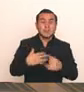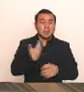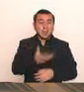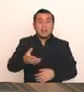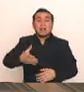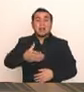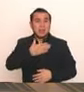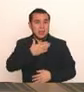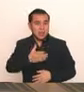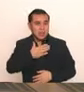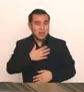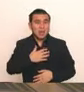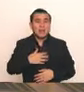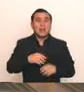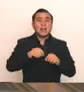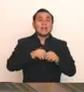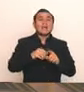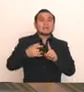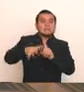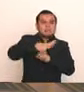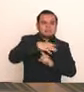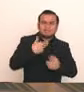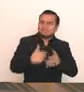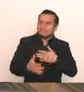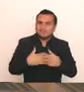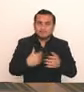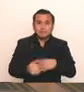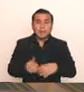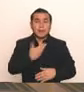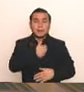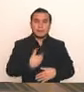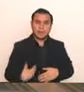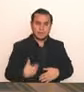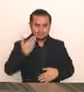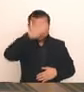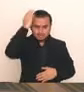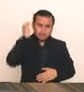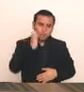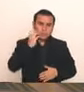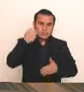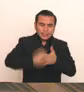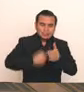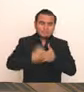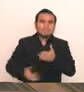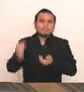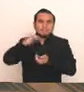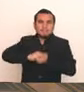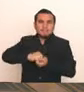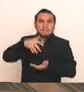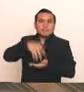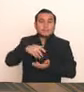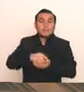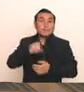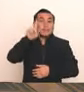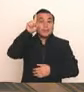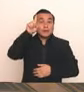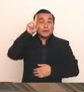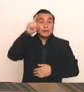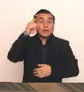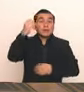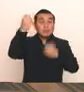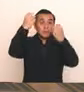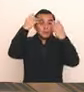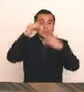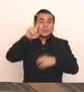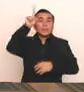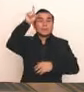difícil que se vuelva la situación cueste lo que cueste su presidente luchará junto a ustedes que dios nos ilumine que dios nos